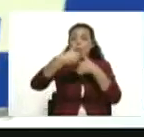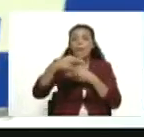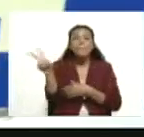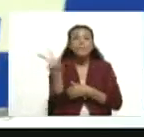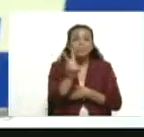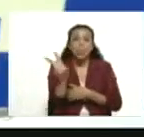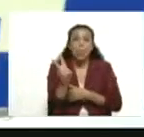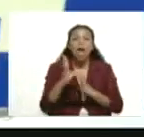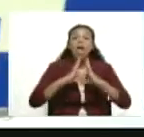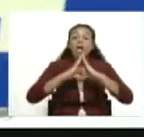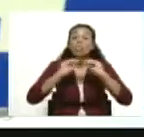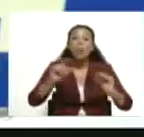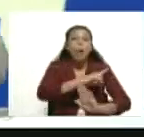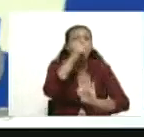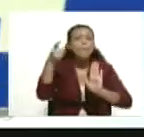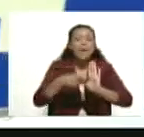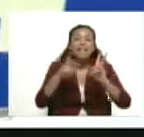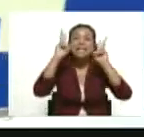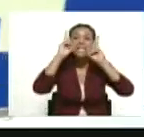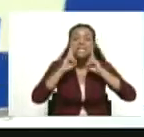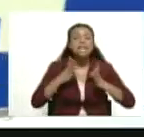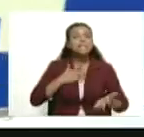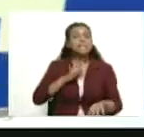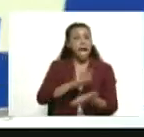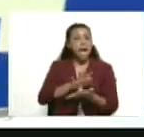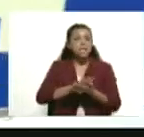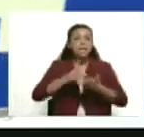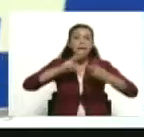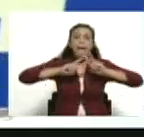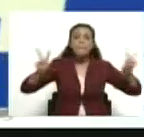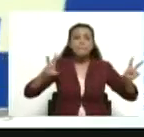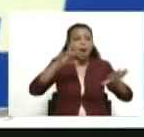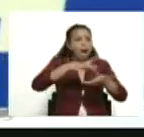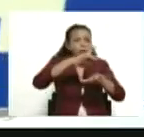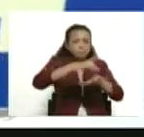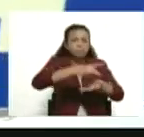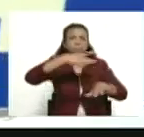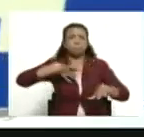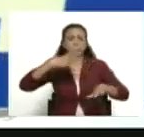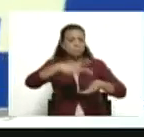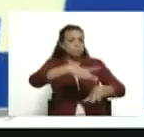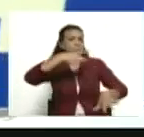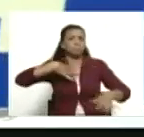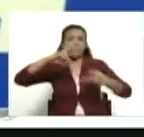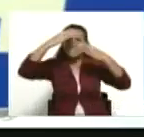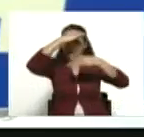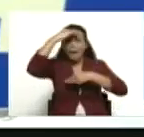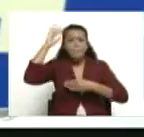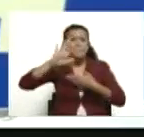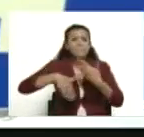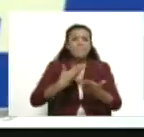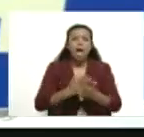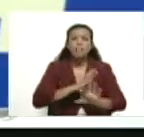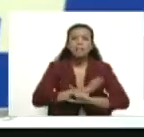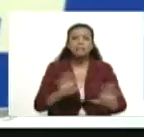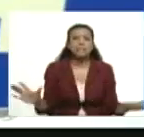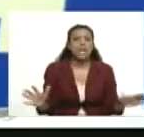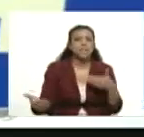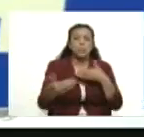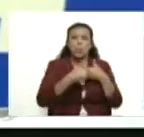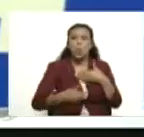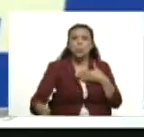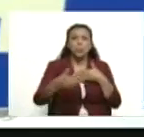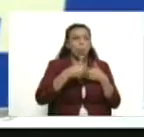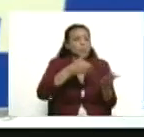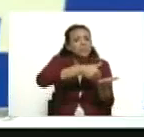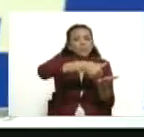todas. Que nos dejen quietos, que nos dejen en paz, que nos dejen tranquilos. Basta de sanciones. Sanciones,